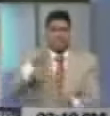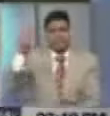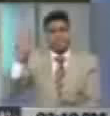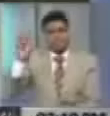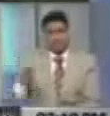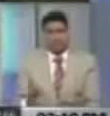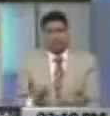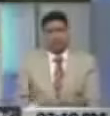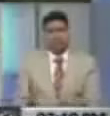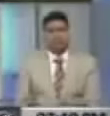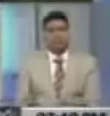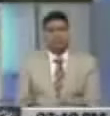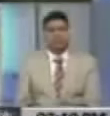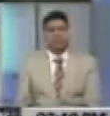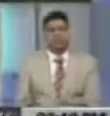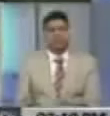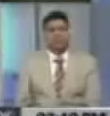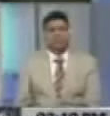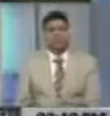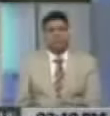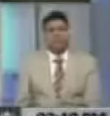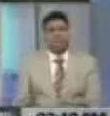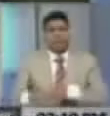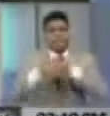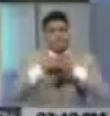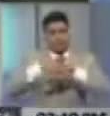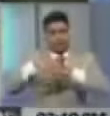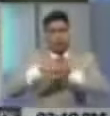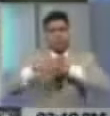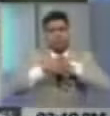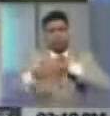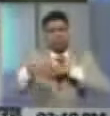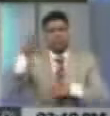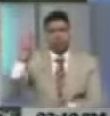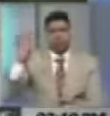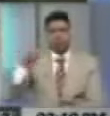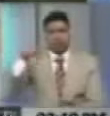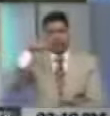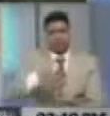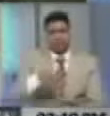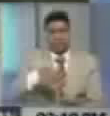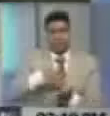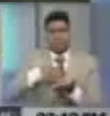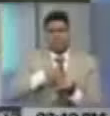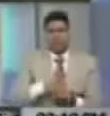Sucre, en el municipio Sucre del estado Miranda.